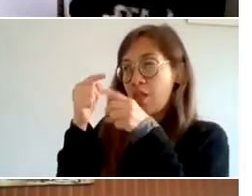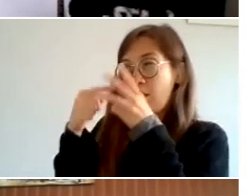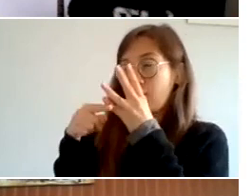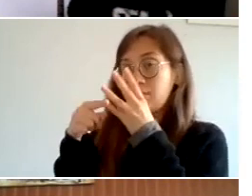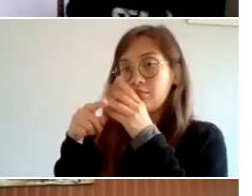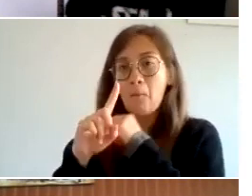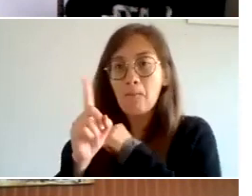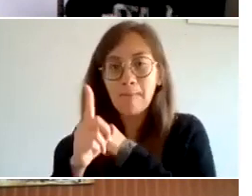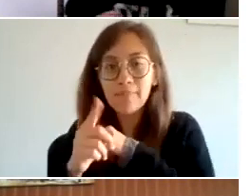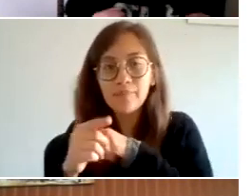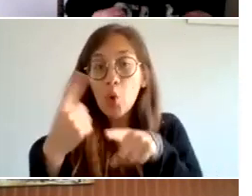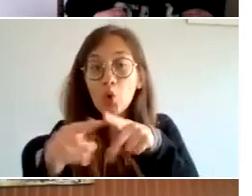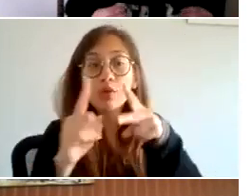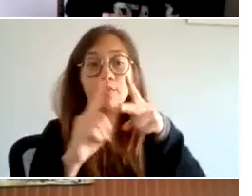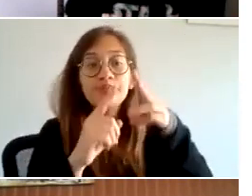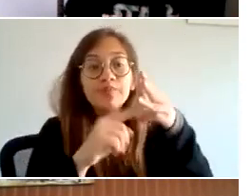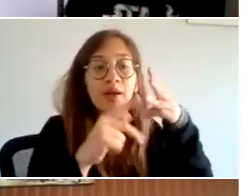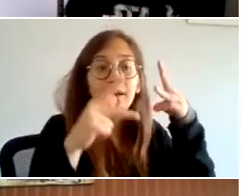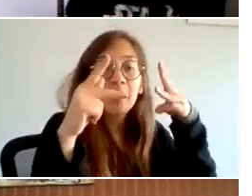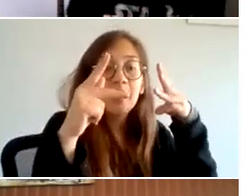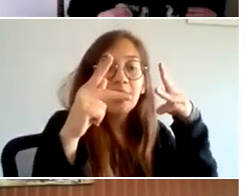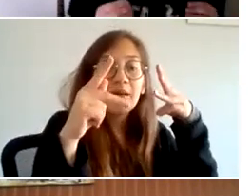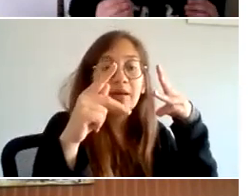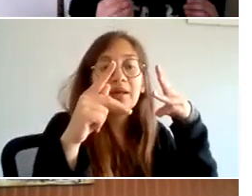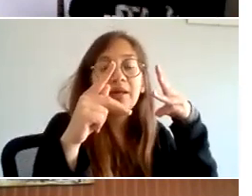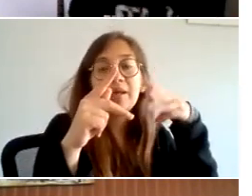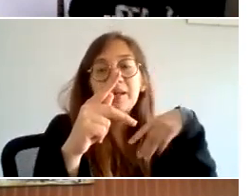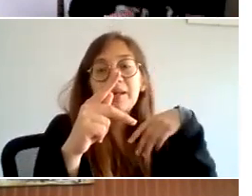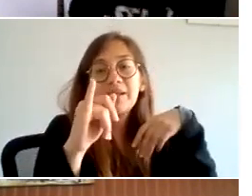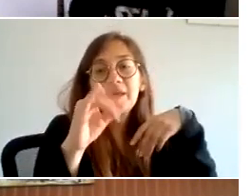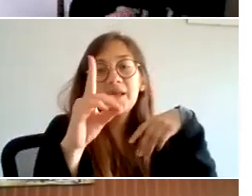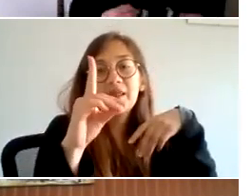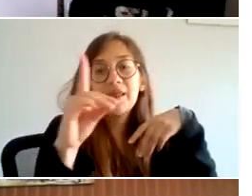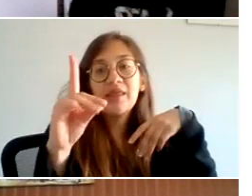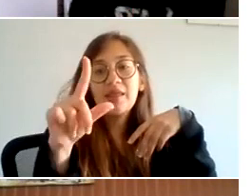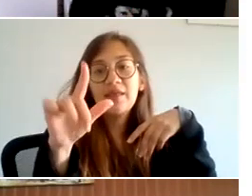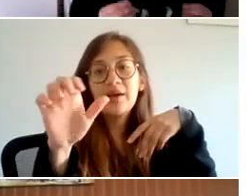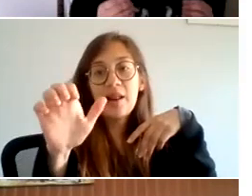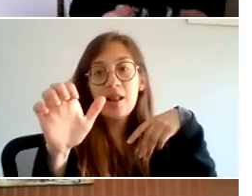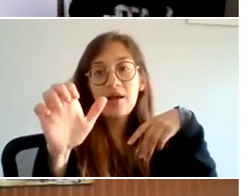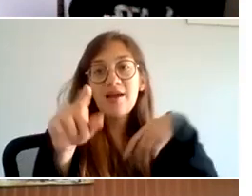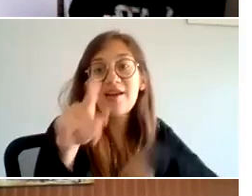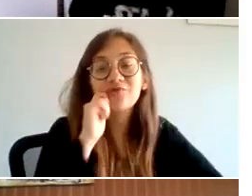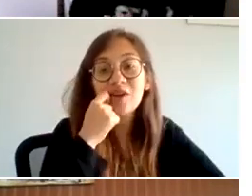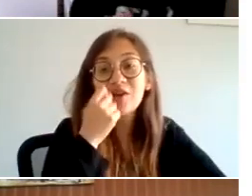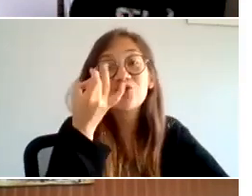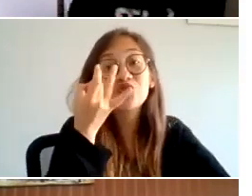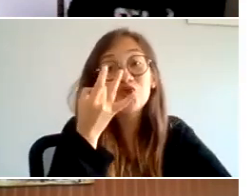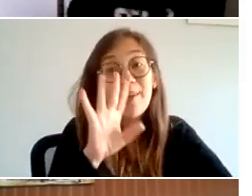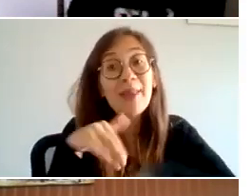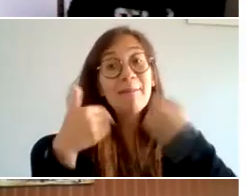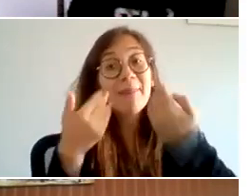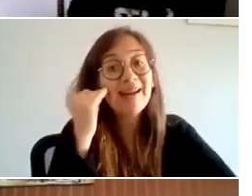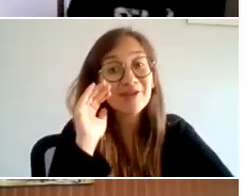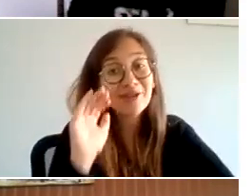para niños. ¿Qué es lo que hace este buscador? Asocia solamente contenido apropiado para menores de